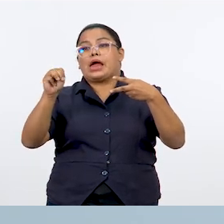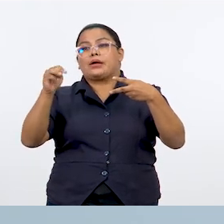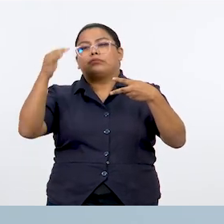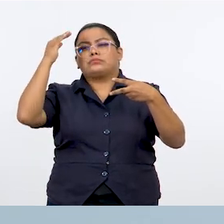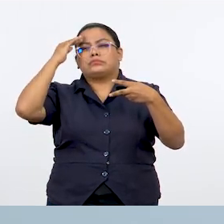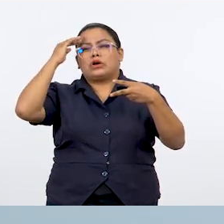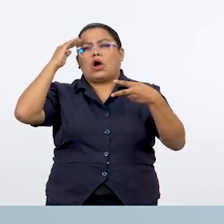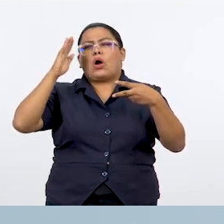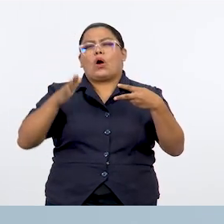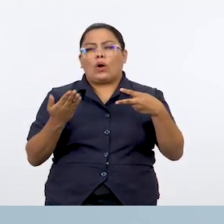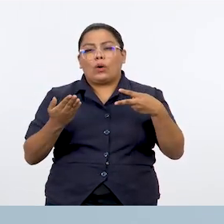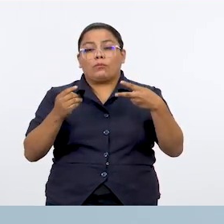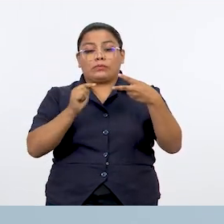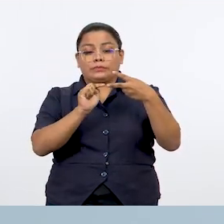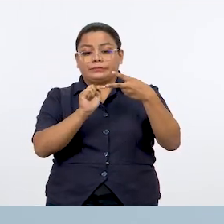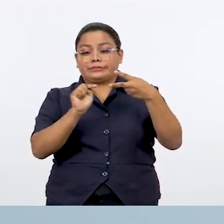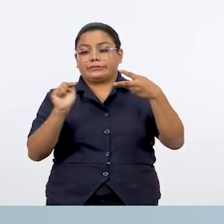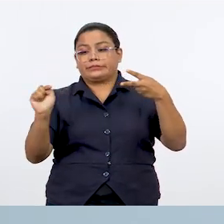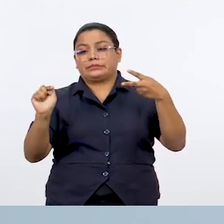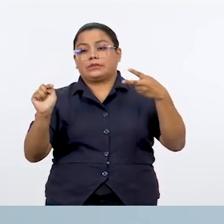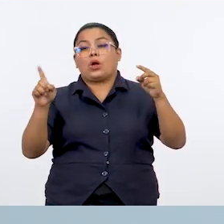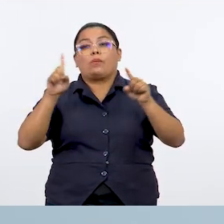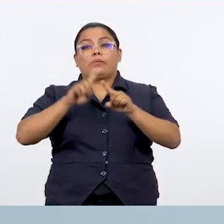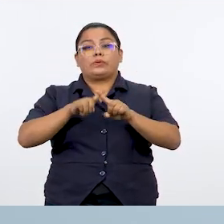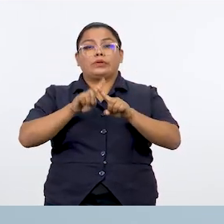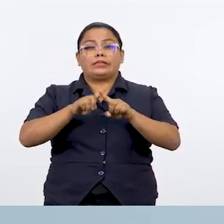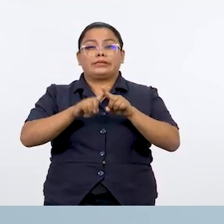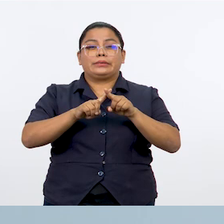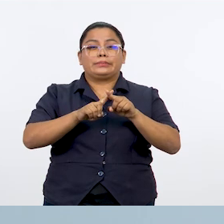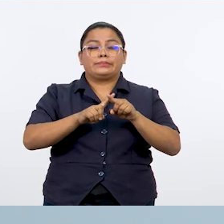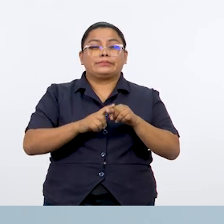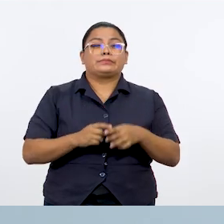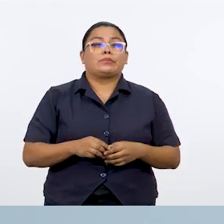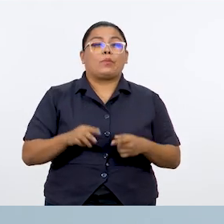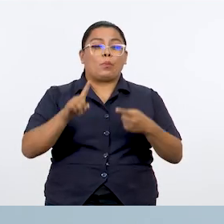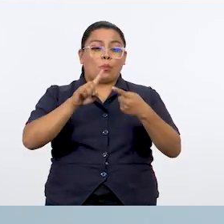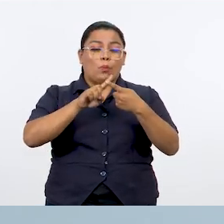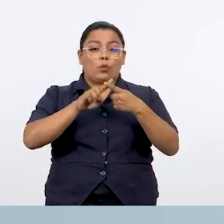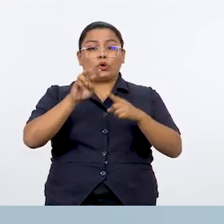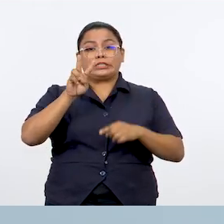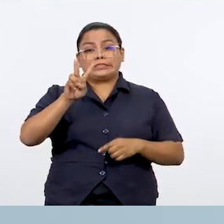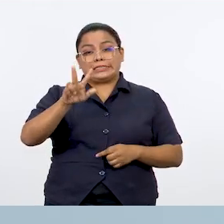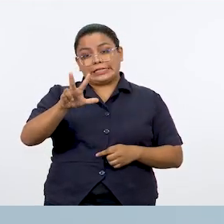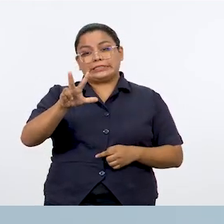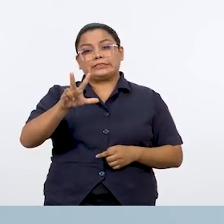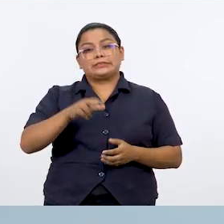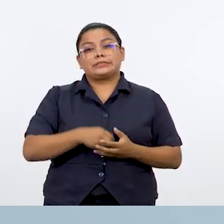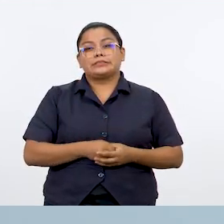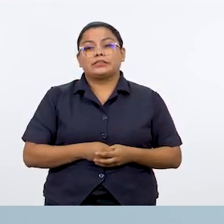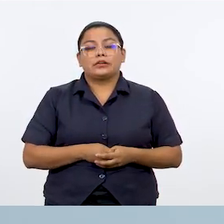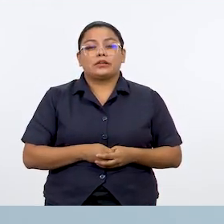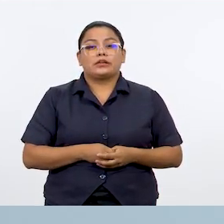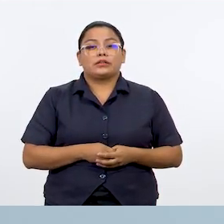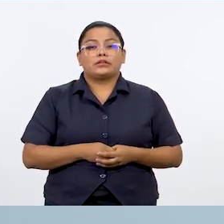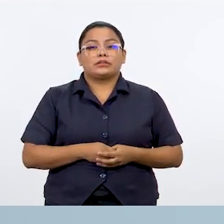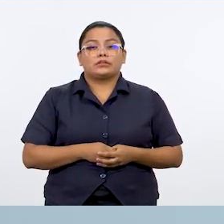este caso, debemos de realizar una multiplicación, en este caso, por 3.